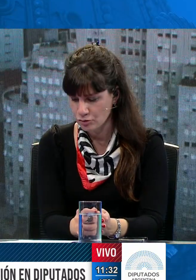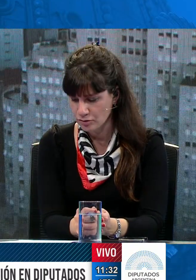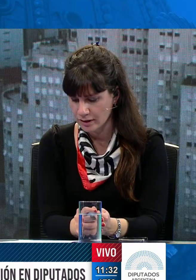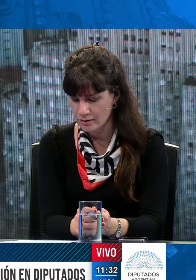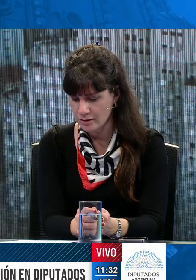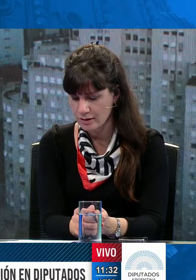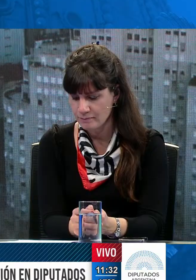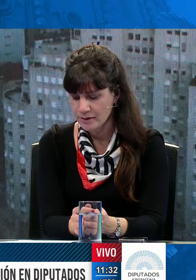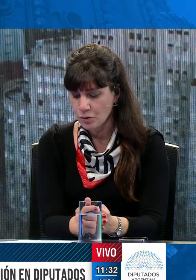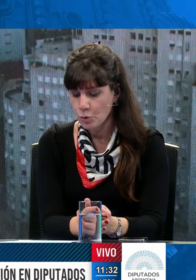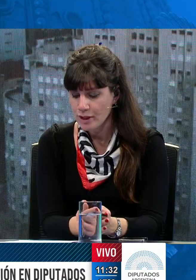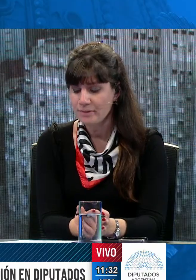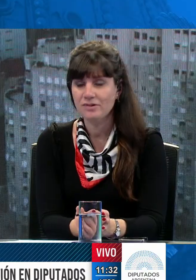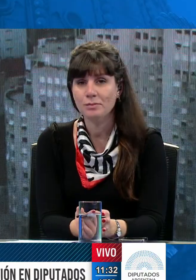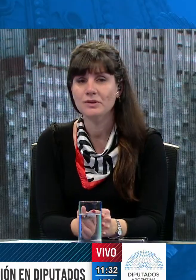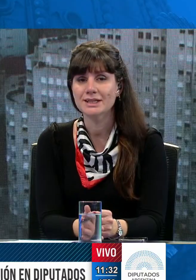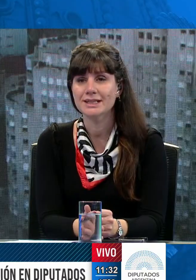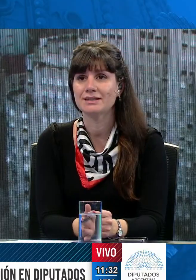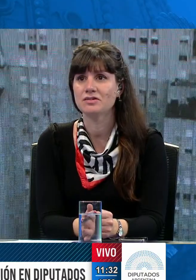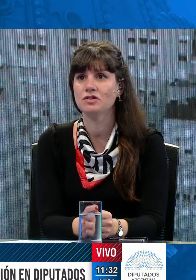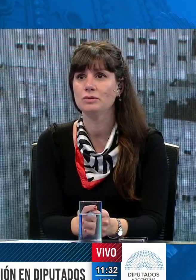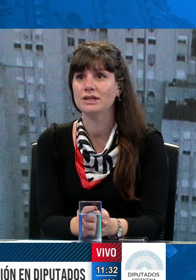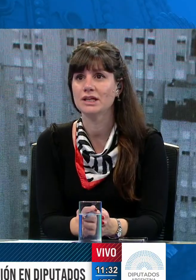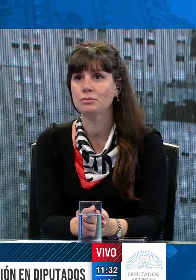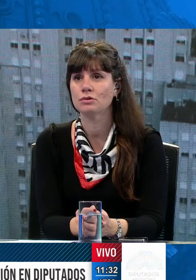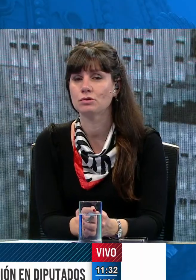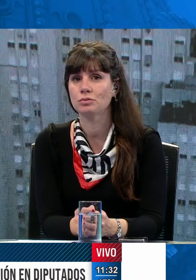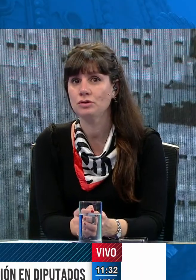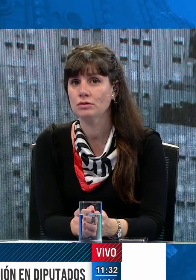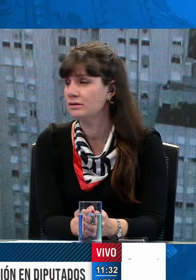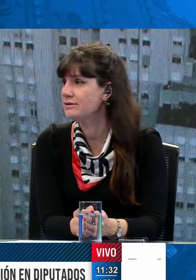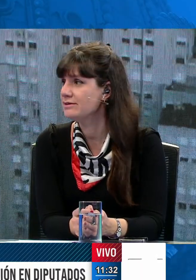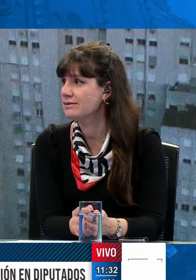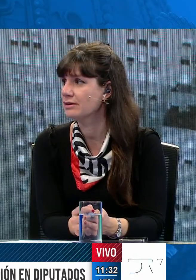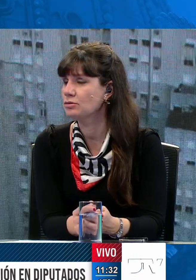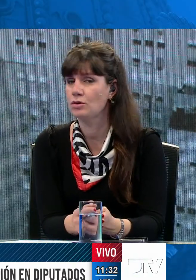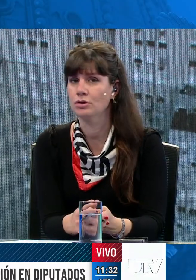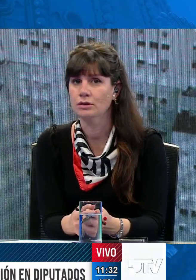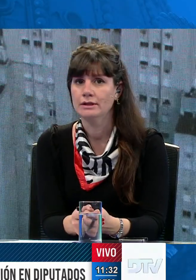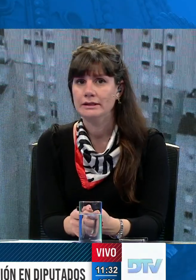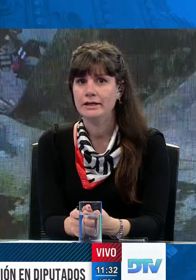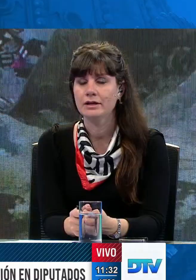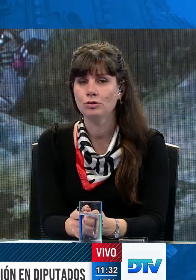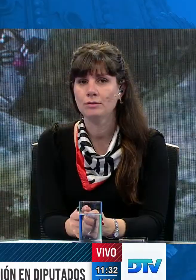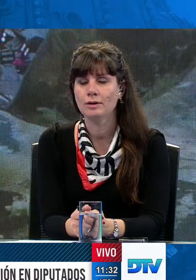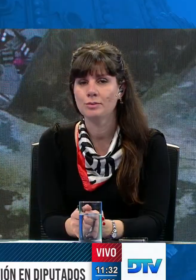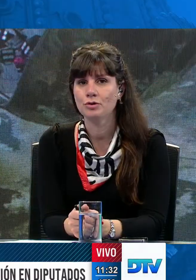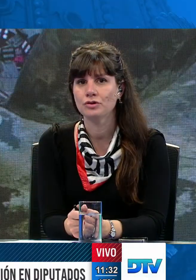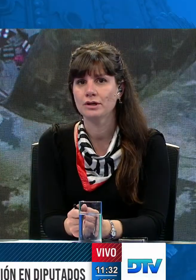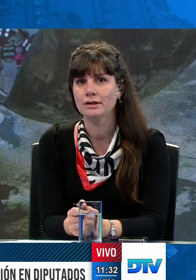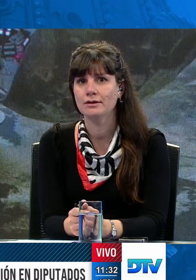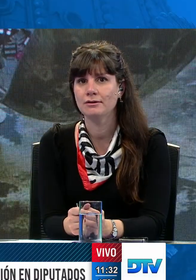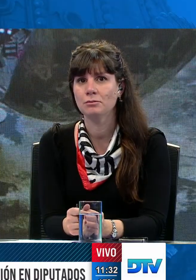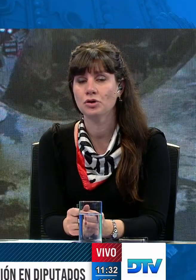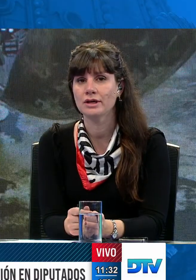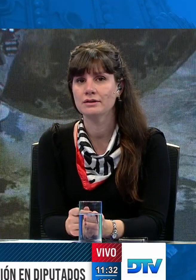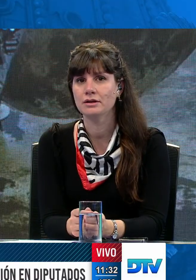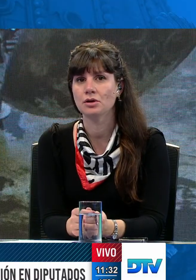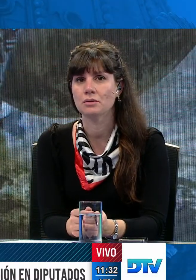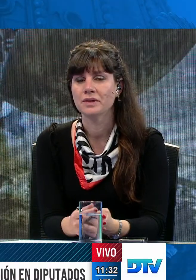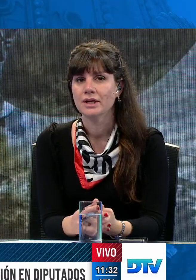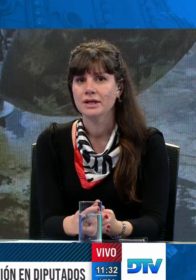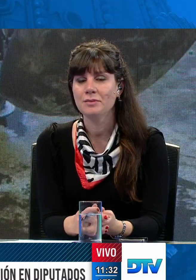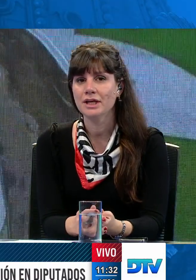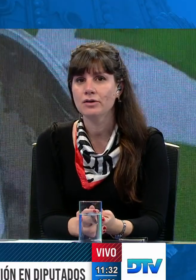droguería suizo-argentina, una empresa privada que está siendo investigada por corrupción, dice Santoro, y de esto hablábamos en el bloque